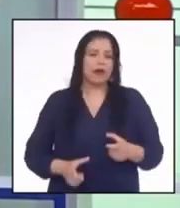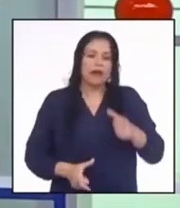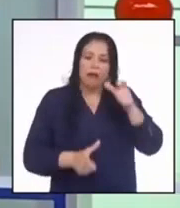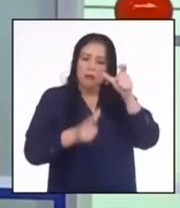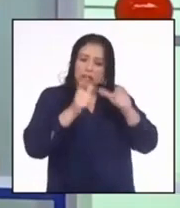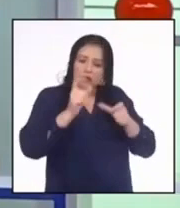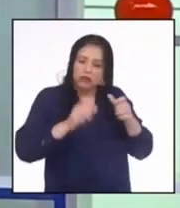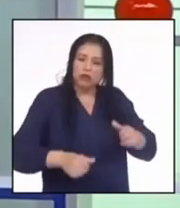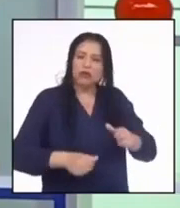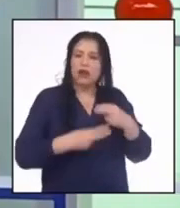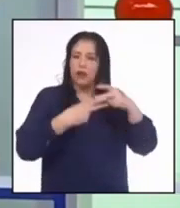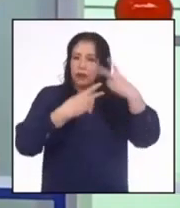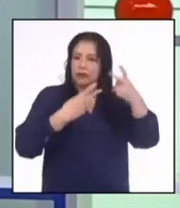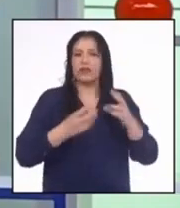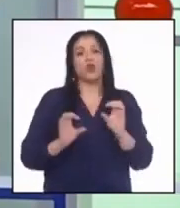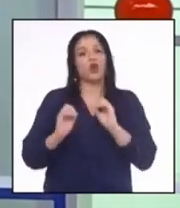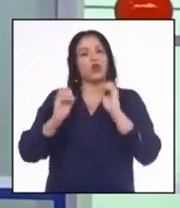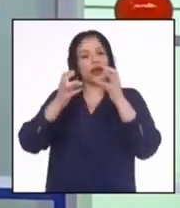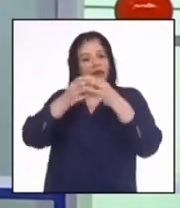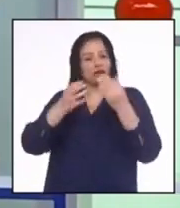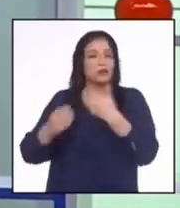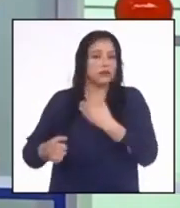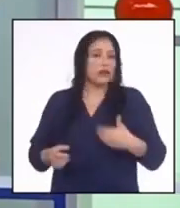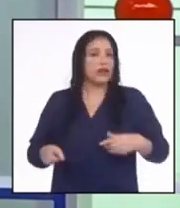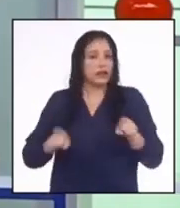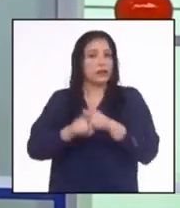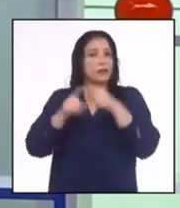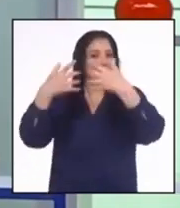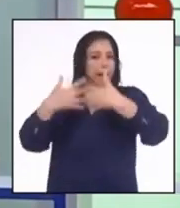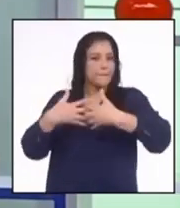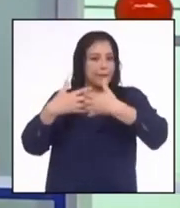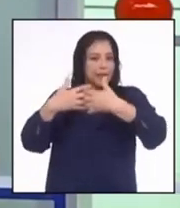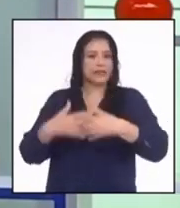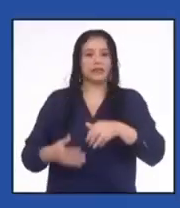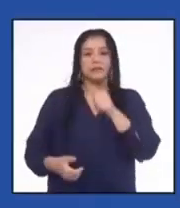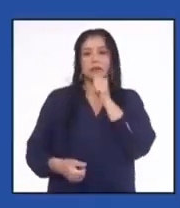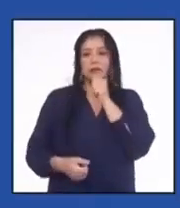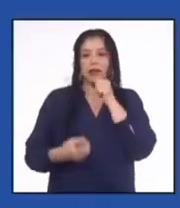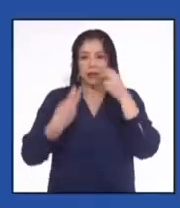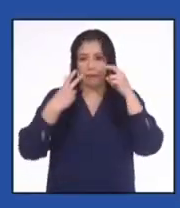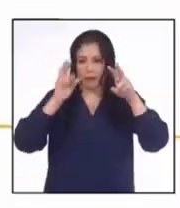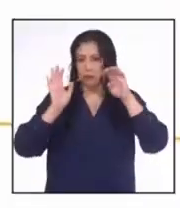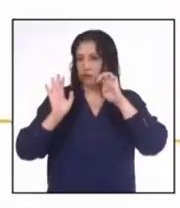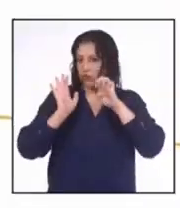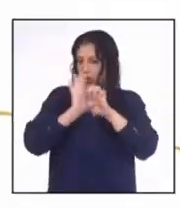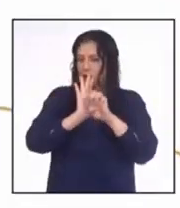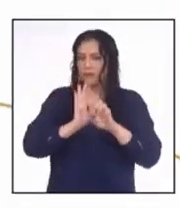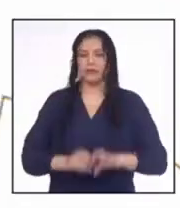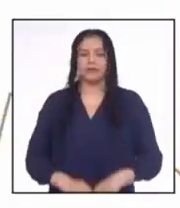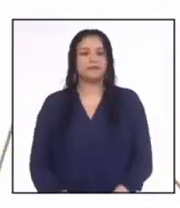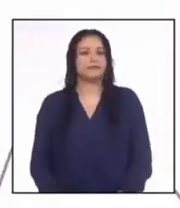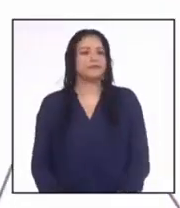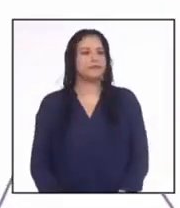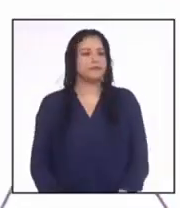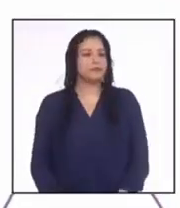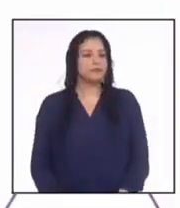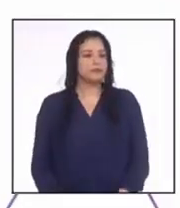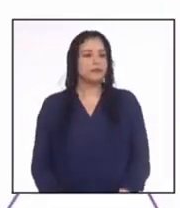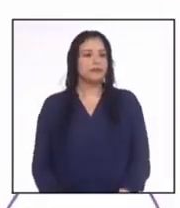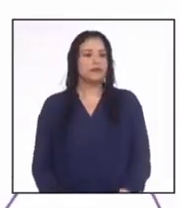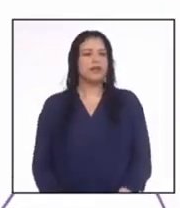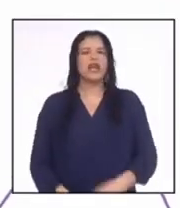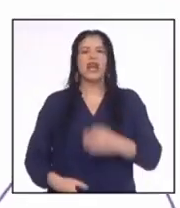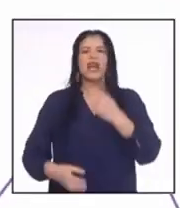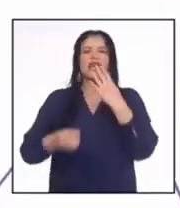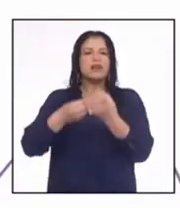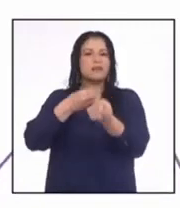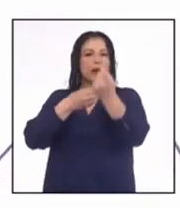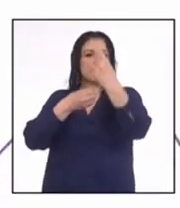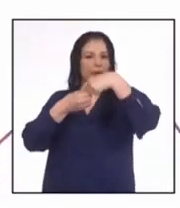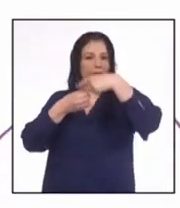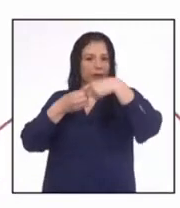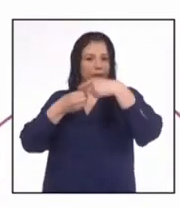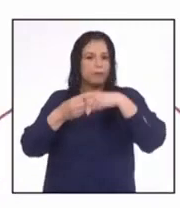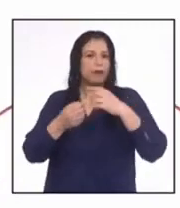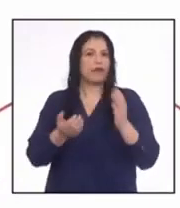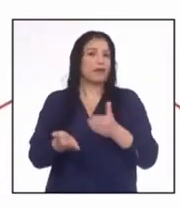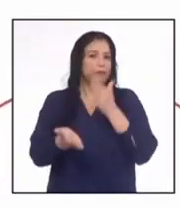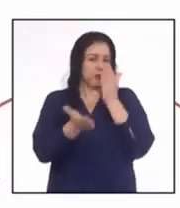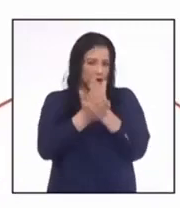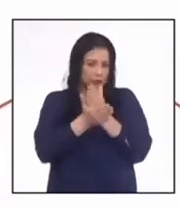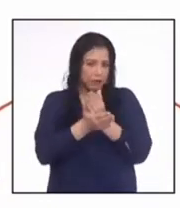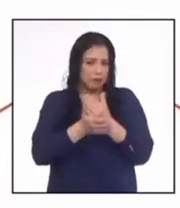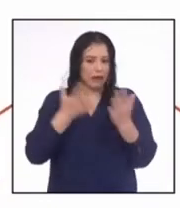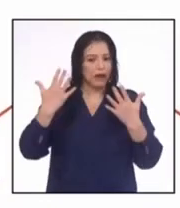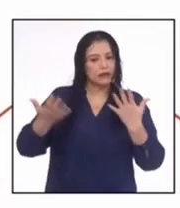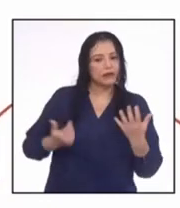naturales, instituciones del Estado y empresas privadas. Veamos un ejemplo. Los actores del conflicto van a tener